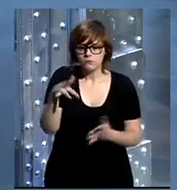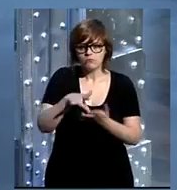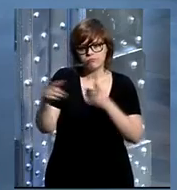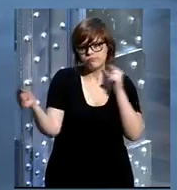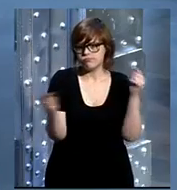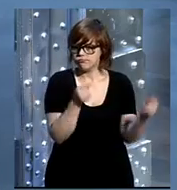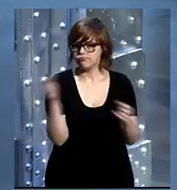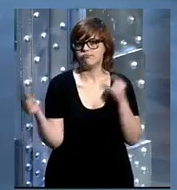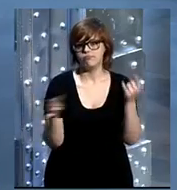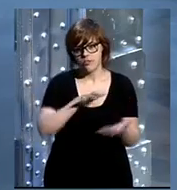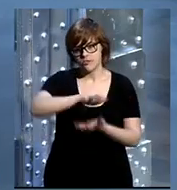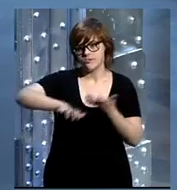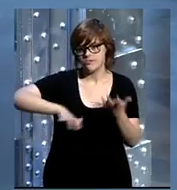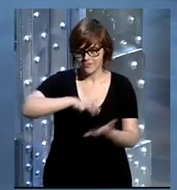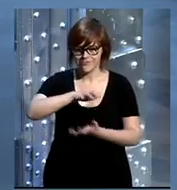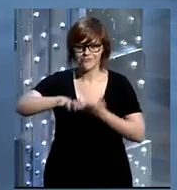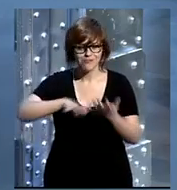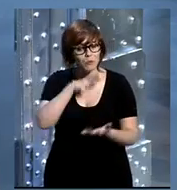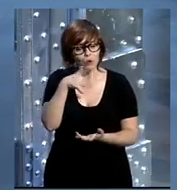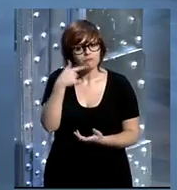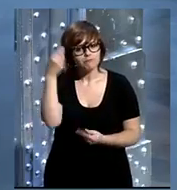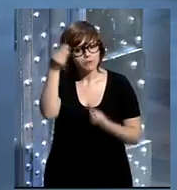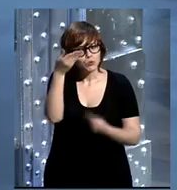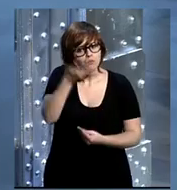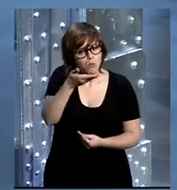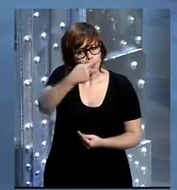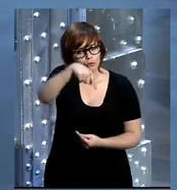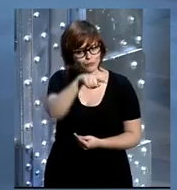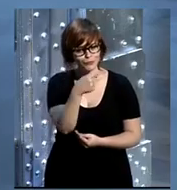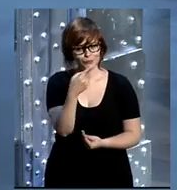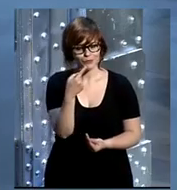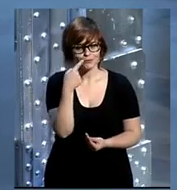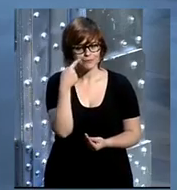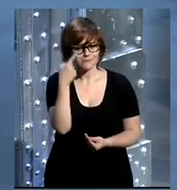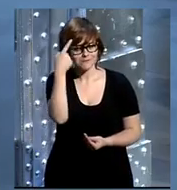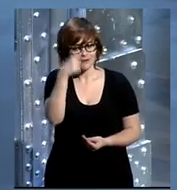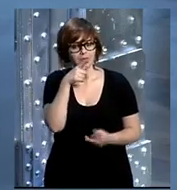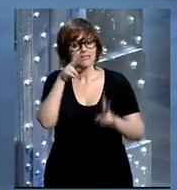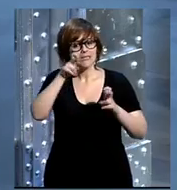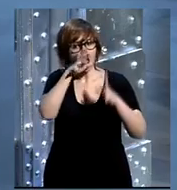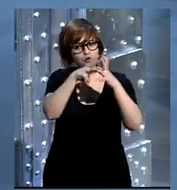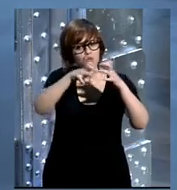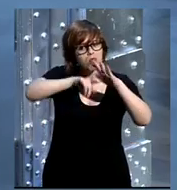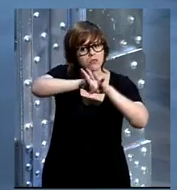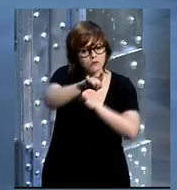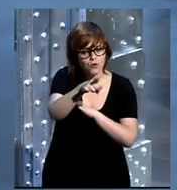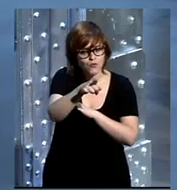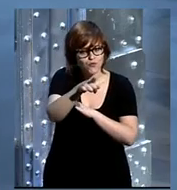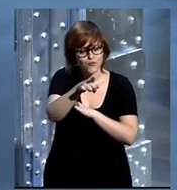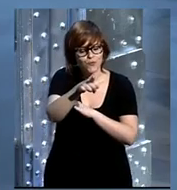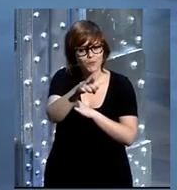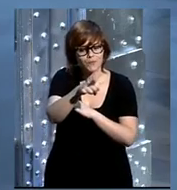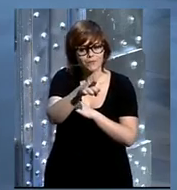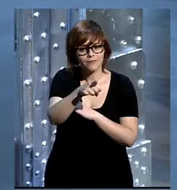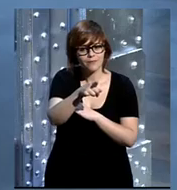otras, pero que yo creo que es importante y que vinculado a todo el tema del desarrollo de la nube todavía más, que es el tema